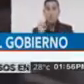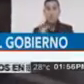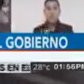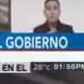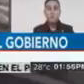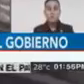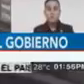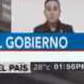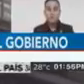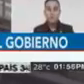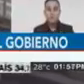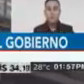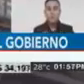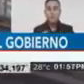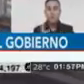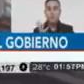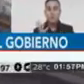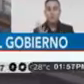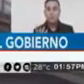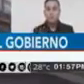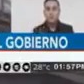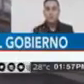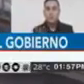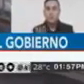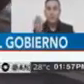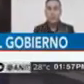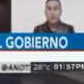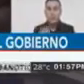siguientes dos fases, dicho hospital contará con 1000 camas de